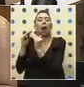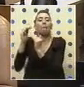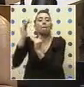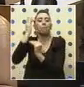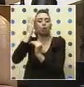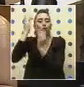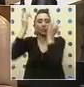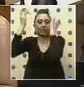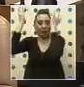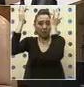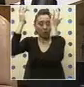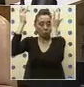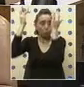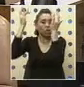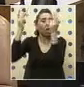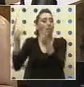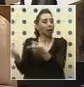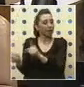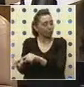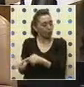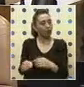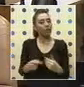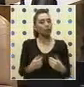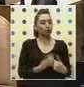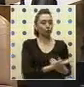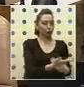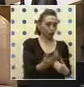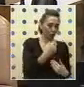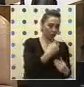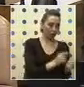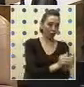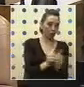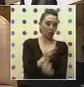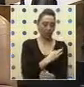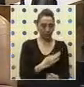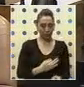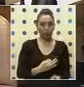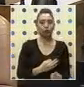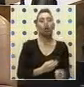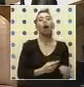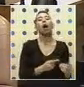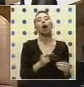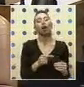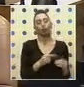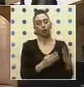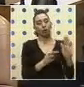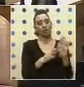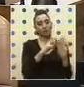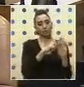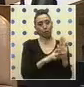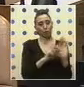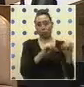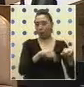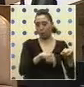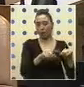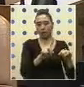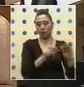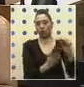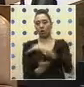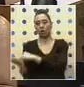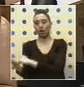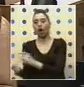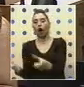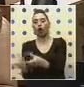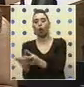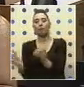la oportunidad y invito a todos mis colegas a hacer lo mismo, a que vayan a la comisión mixta, para que